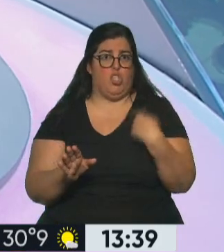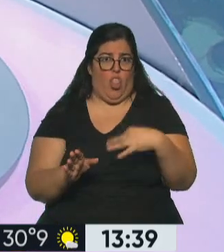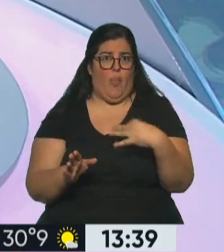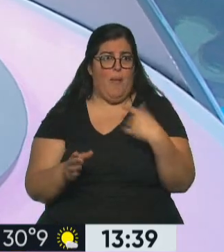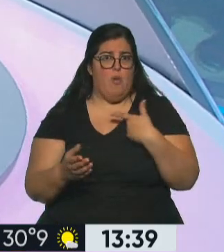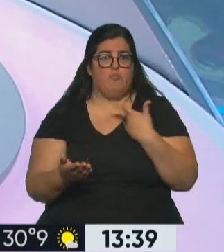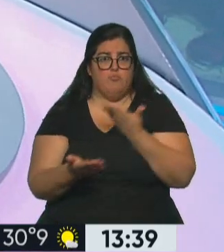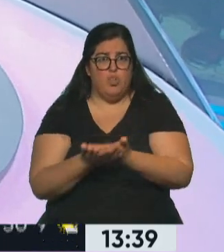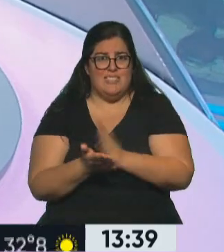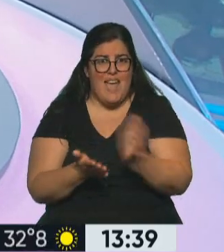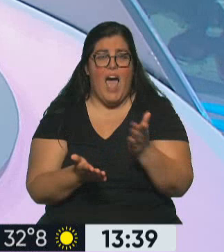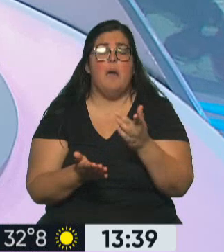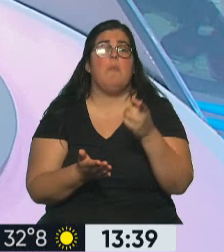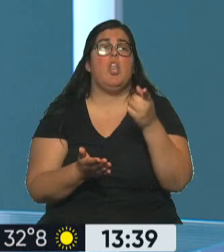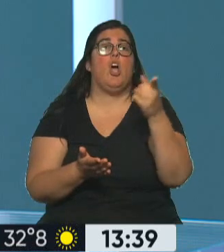oídos cuando